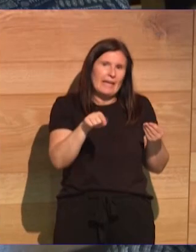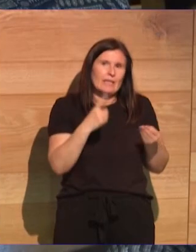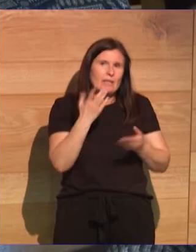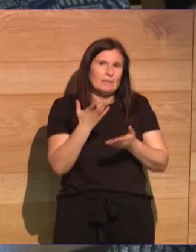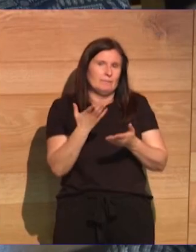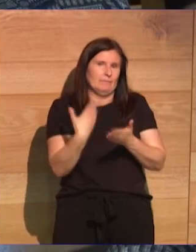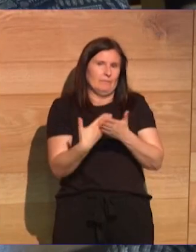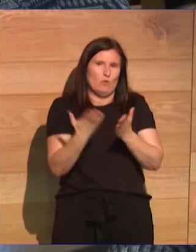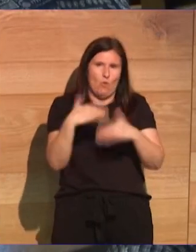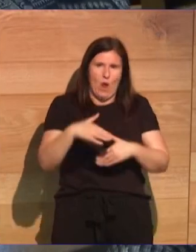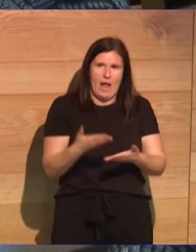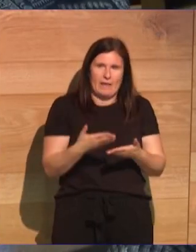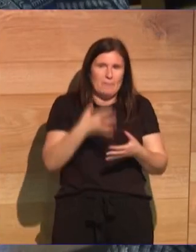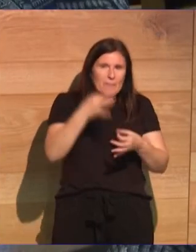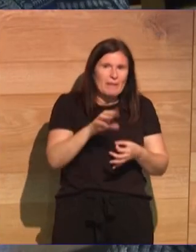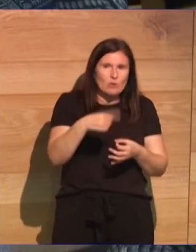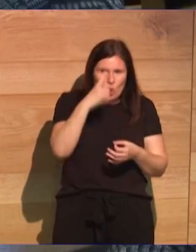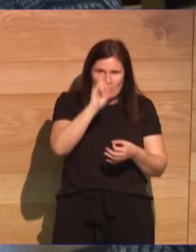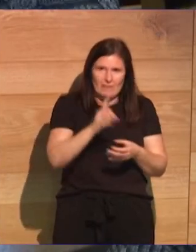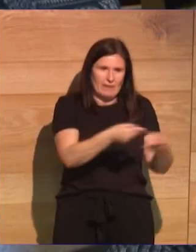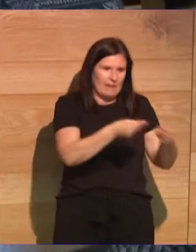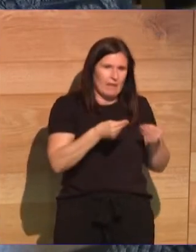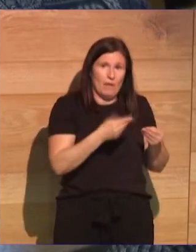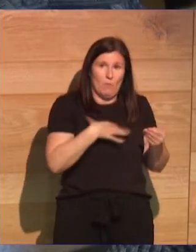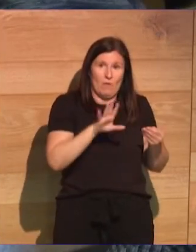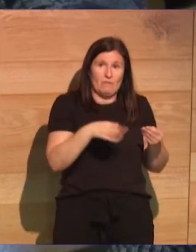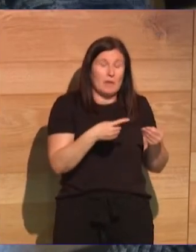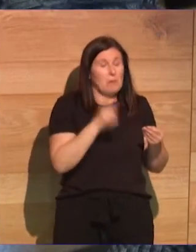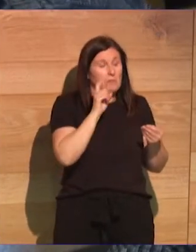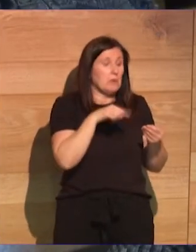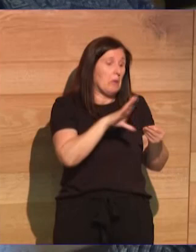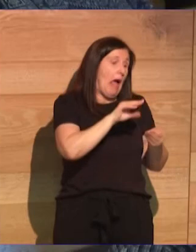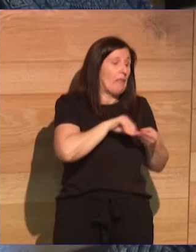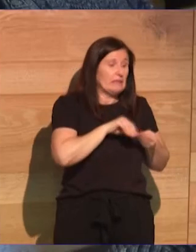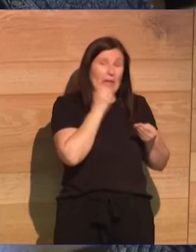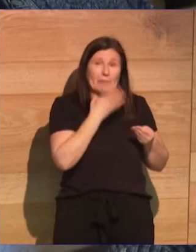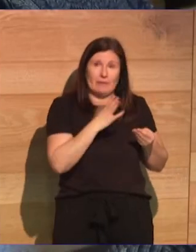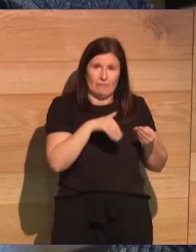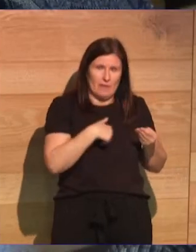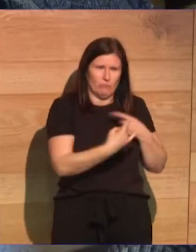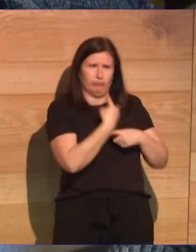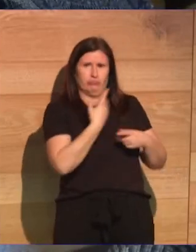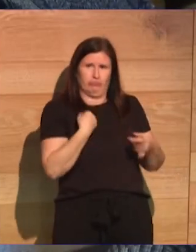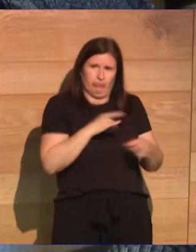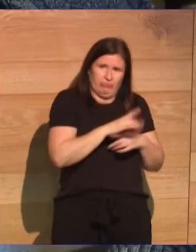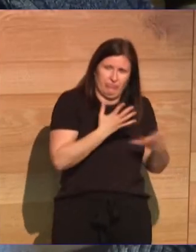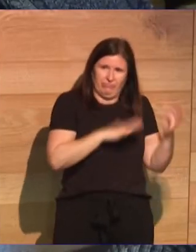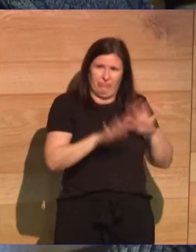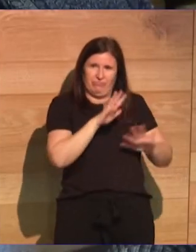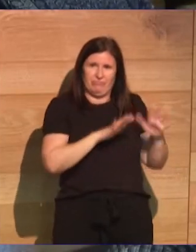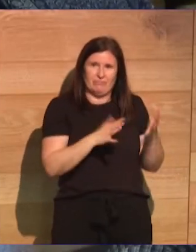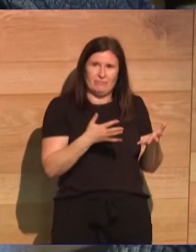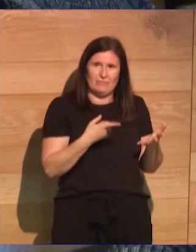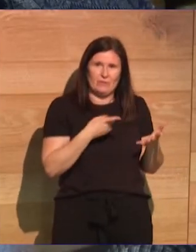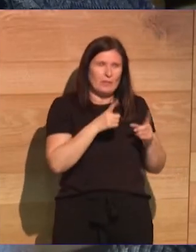puede estar engañando, inclusive porque el colegio lo pueda permitir. Entonces creo que hay un reto importante en el